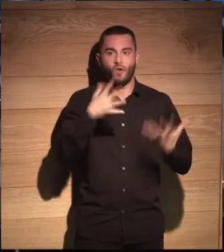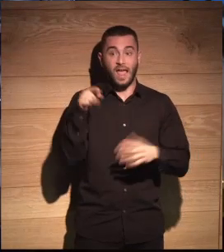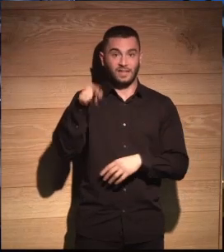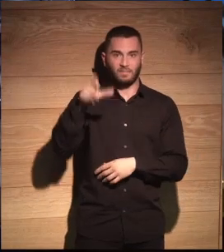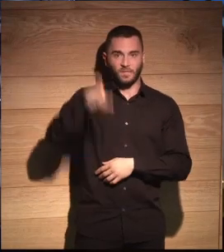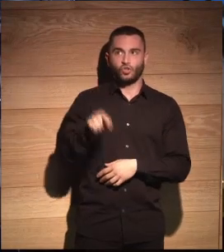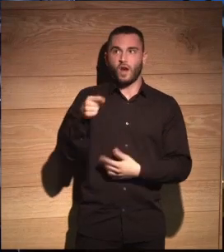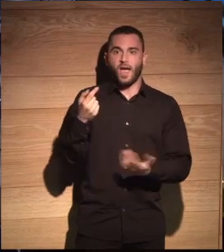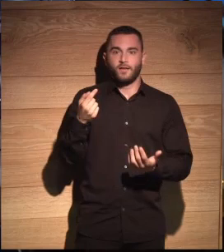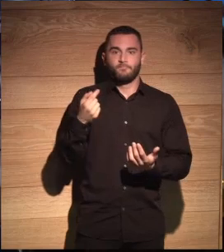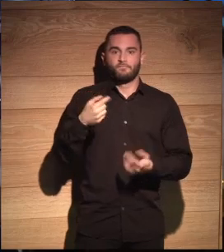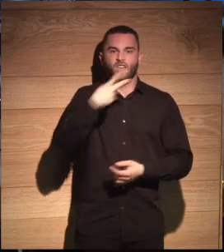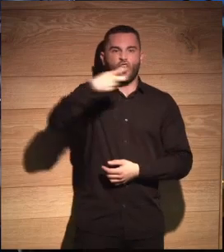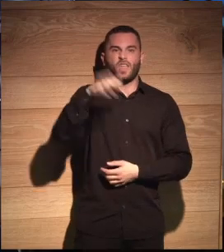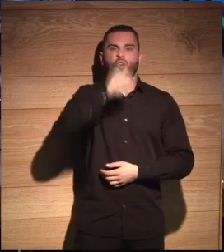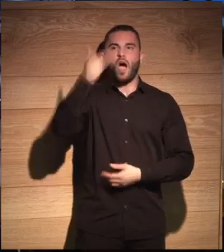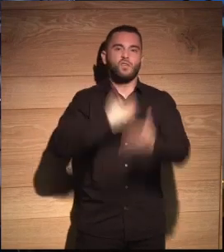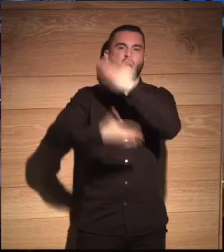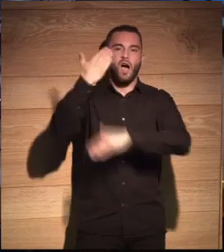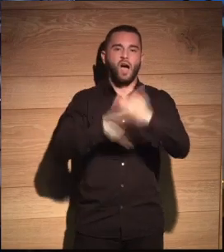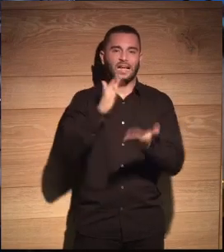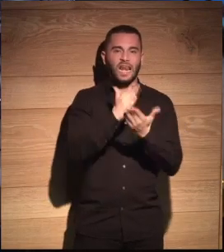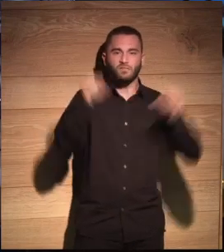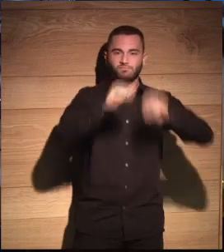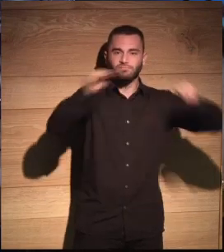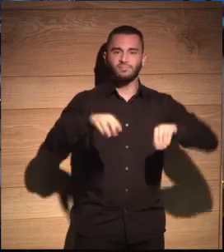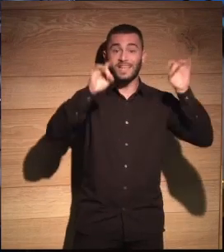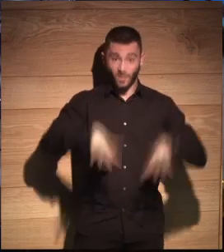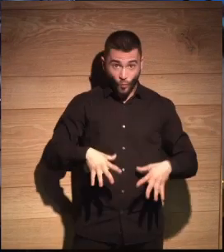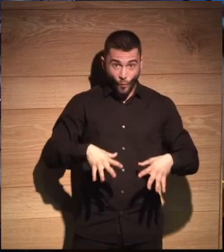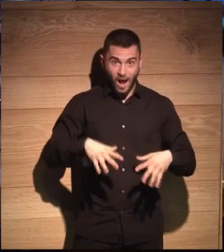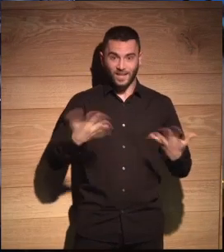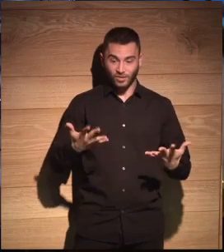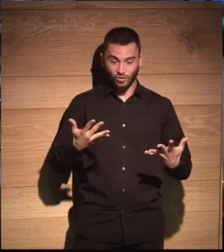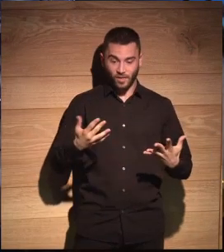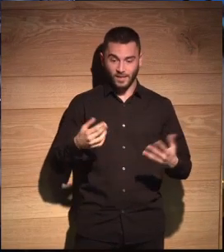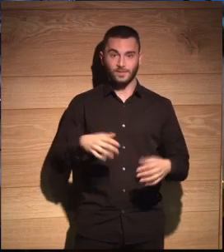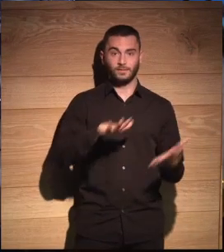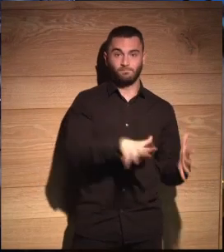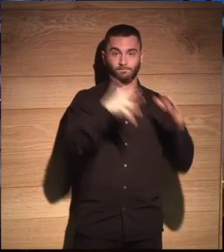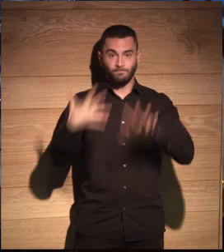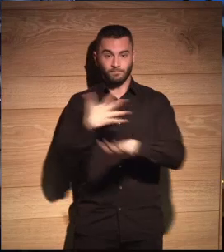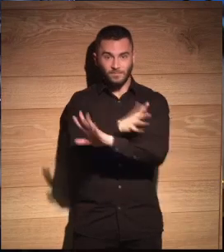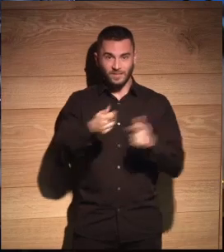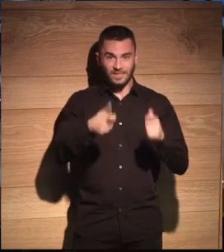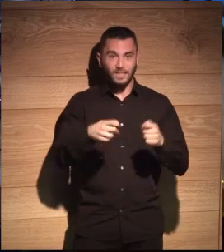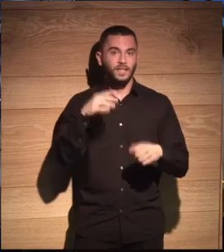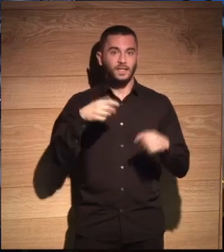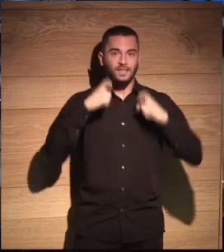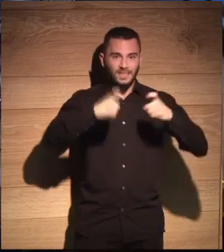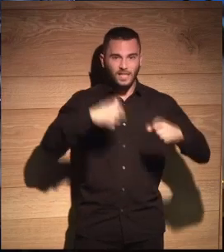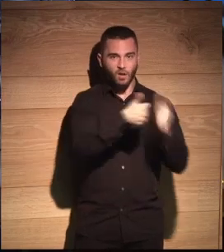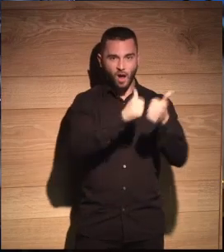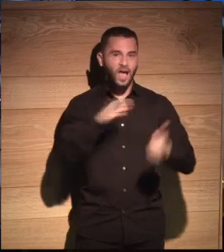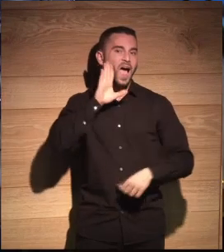como hace 200 años. Hacer ese salto al videojuego intentando imitar eso hubiera sido un fracaso, y por eso yo